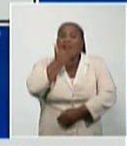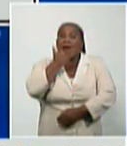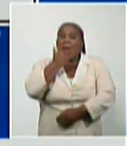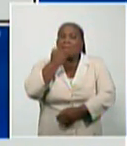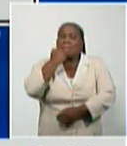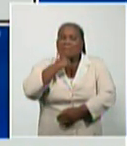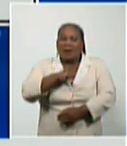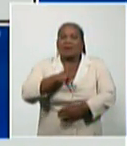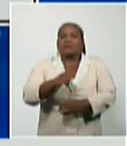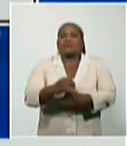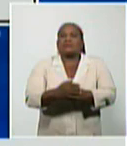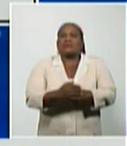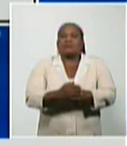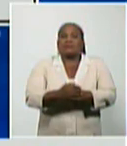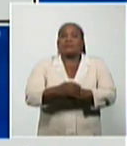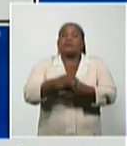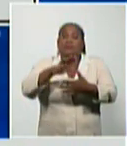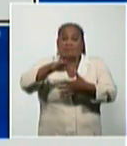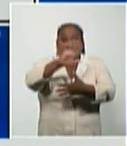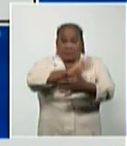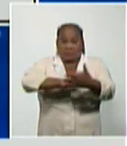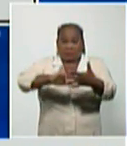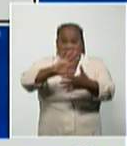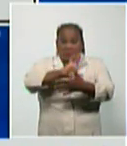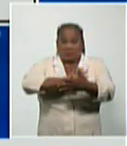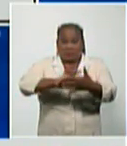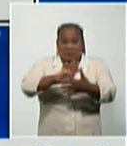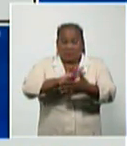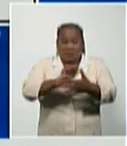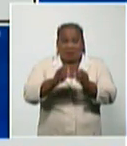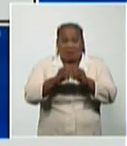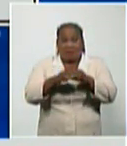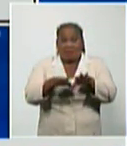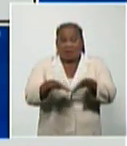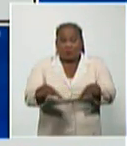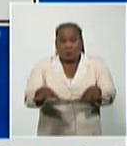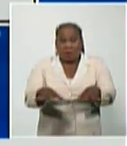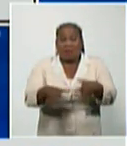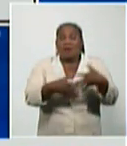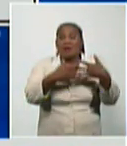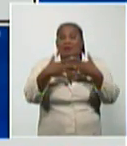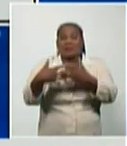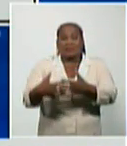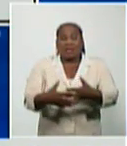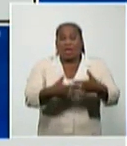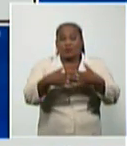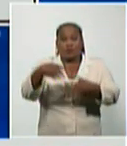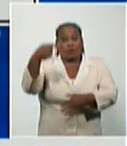en la región, pues, como es natural, Estados Unidos a la cabeza,